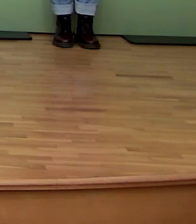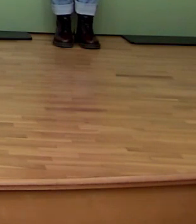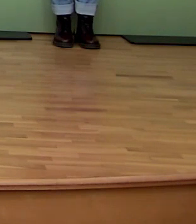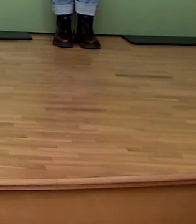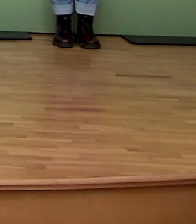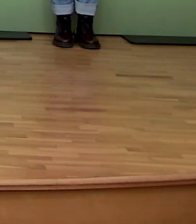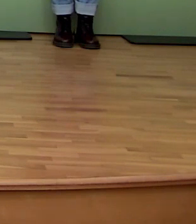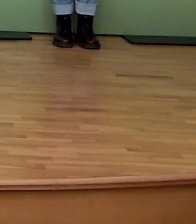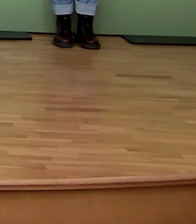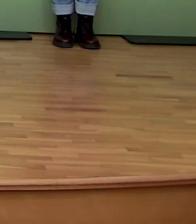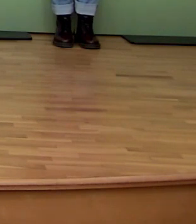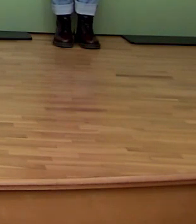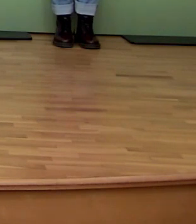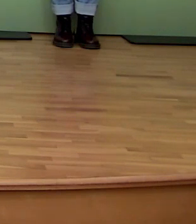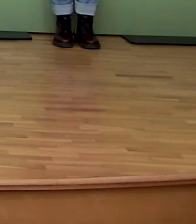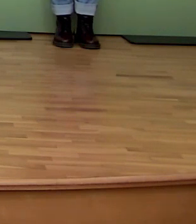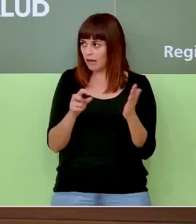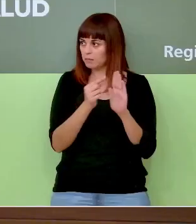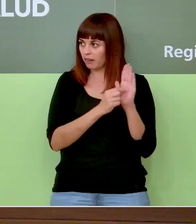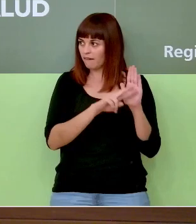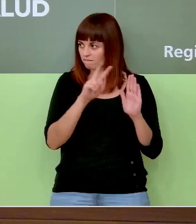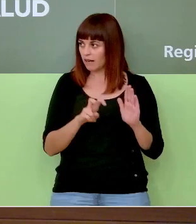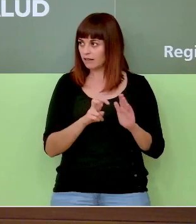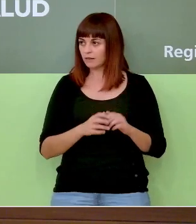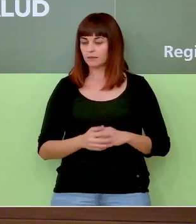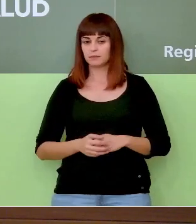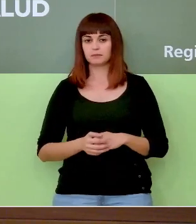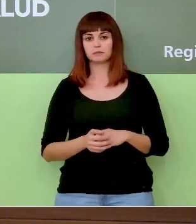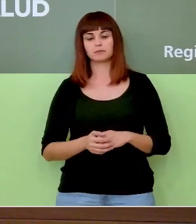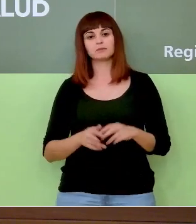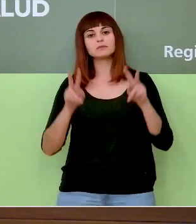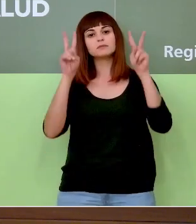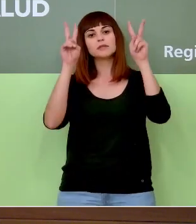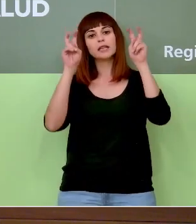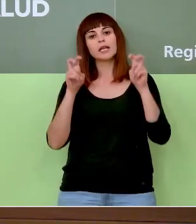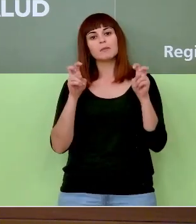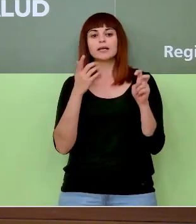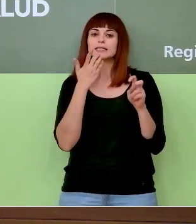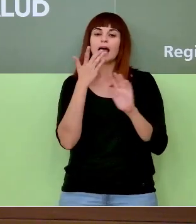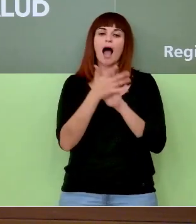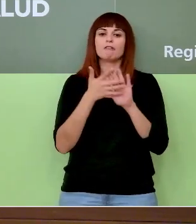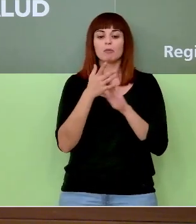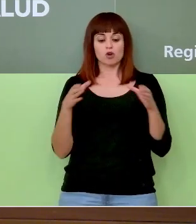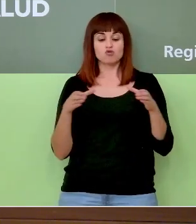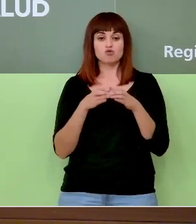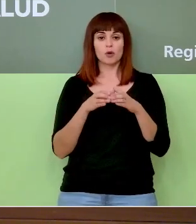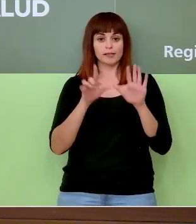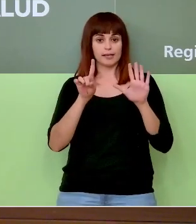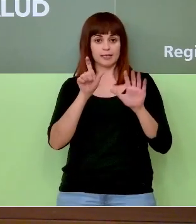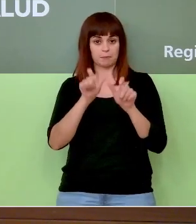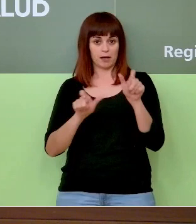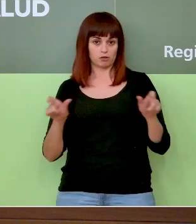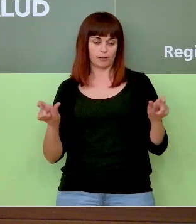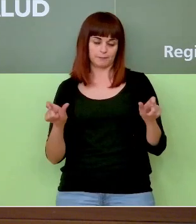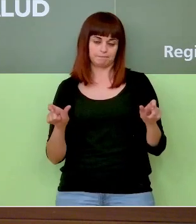que respaldarían esa medida. Bueno, la cuestión es, cuando se habla de grupos de 6, hay una cuestión